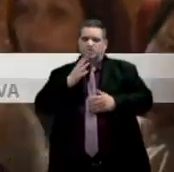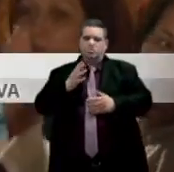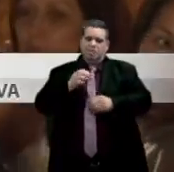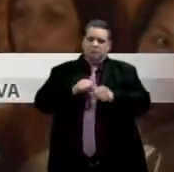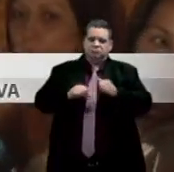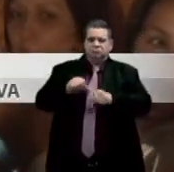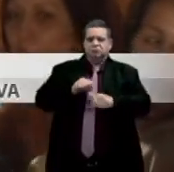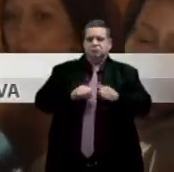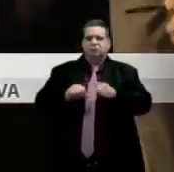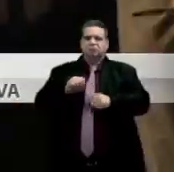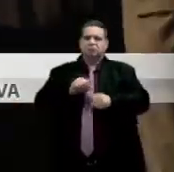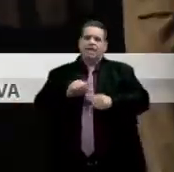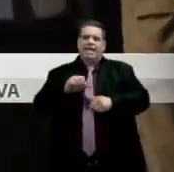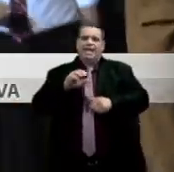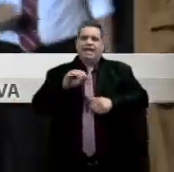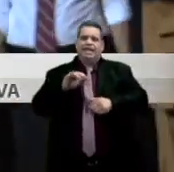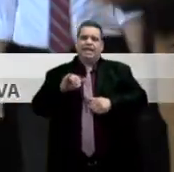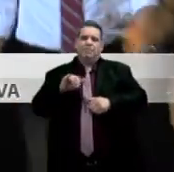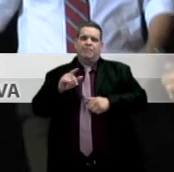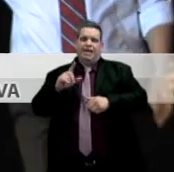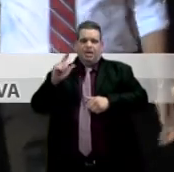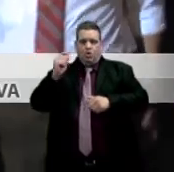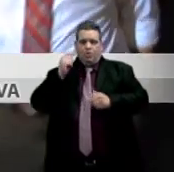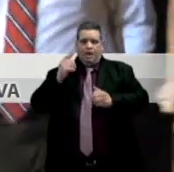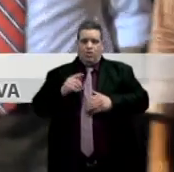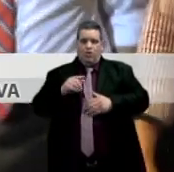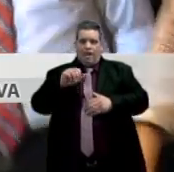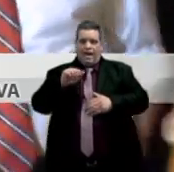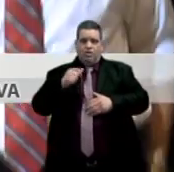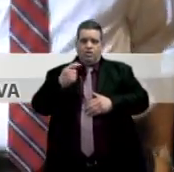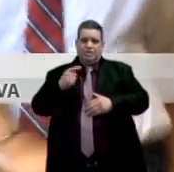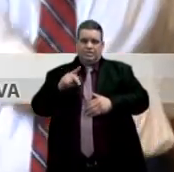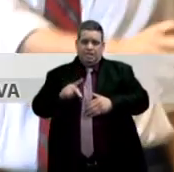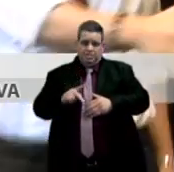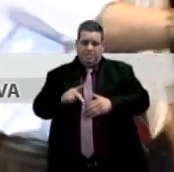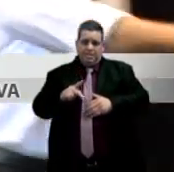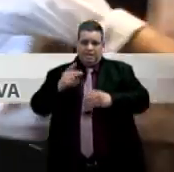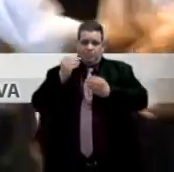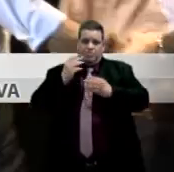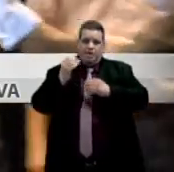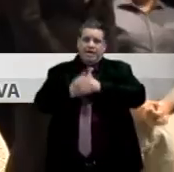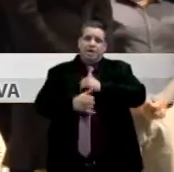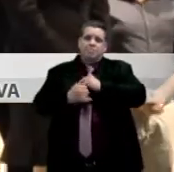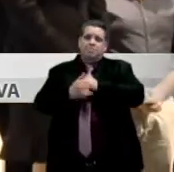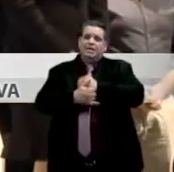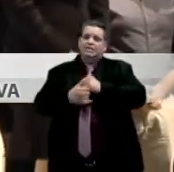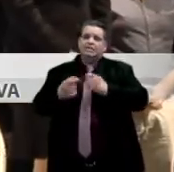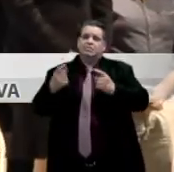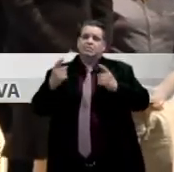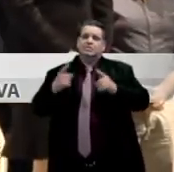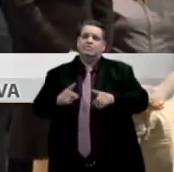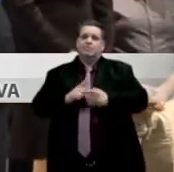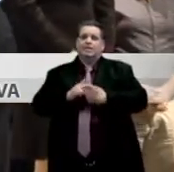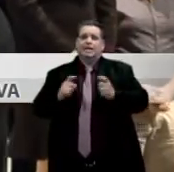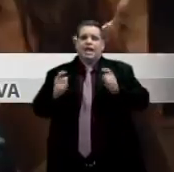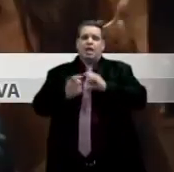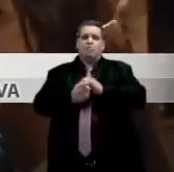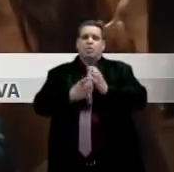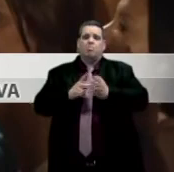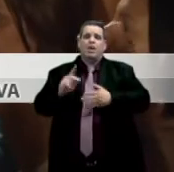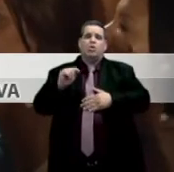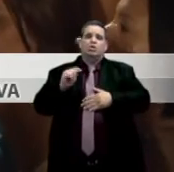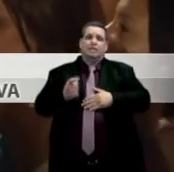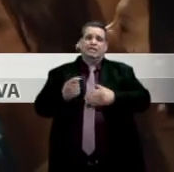de escenario para que el primer ejecutivo, Alejandro García Padilla, le informara al país sobre los efectos de la transformación contributiva